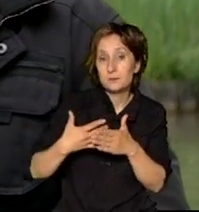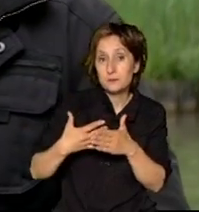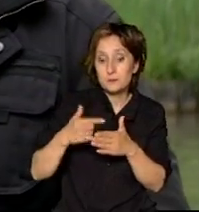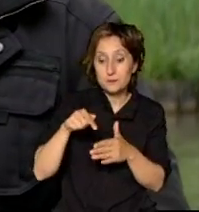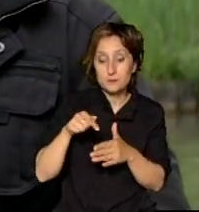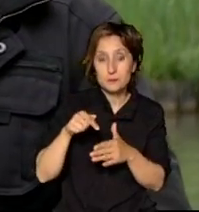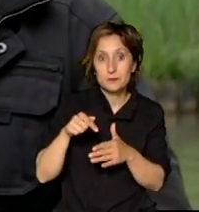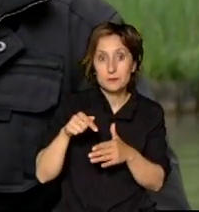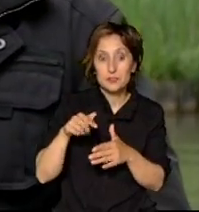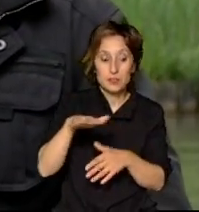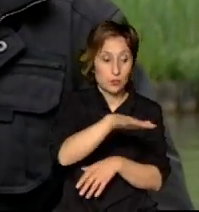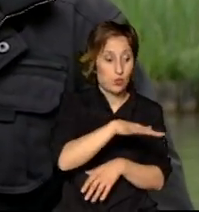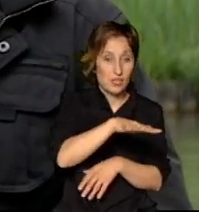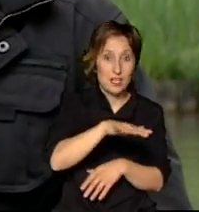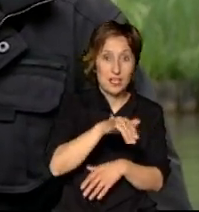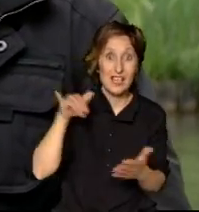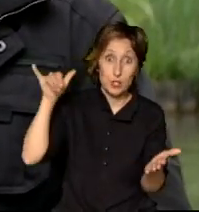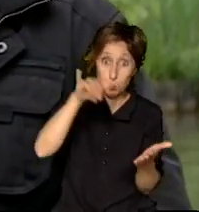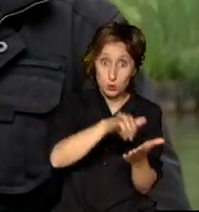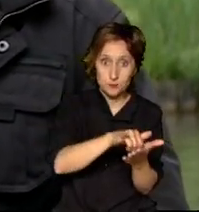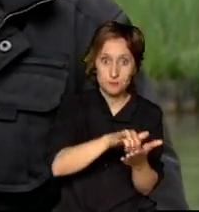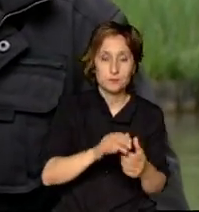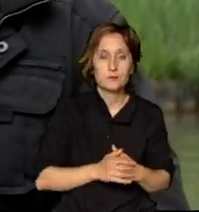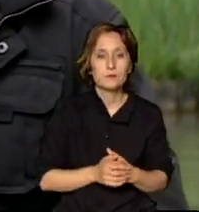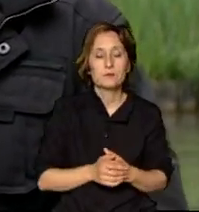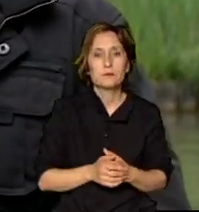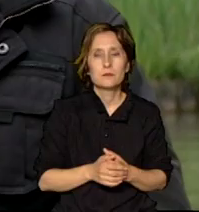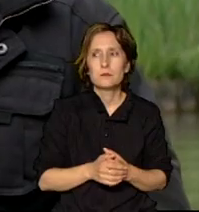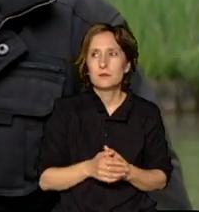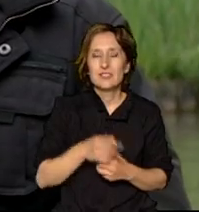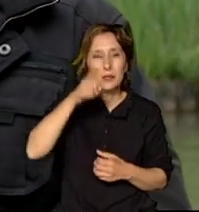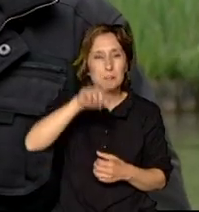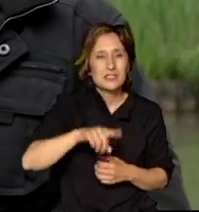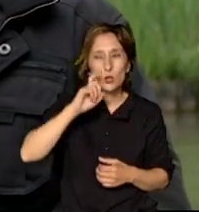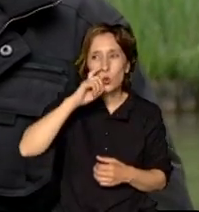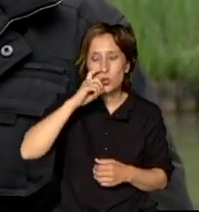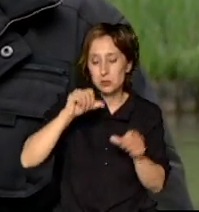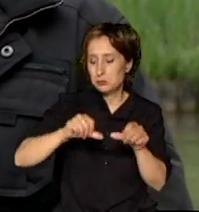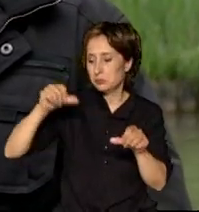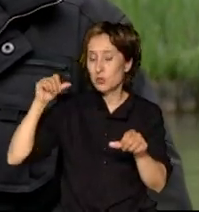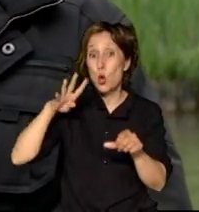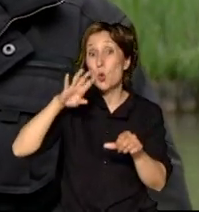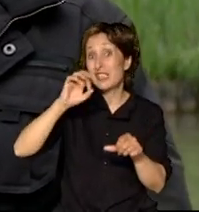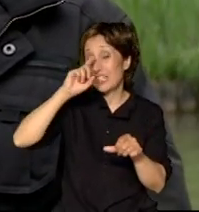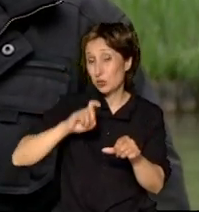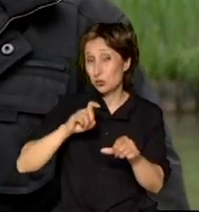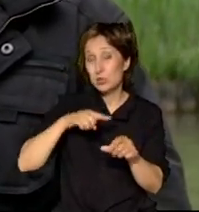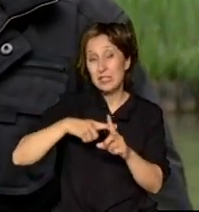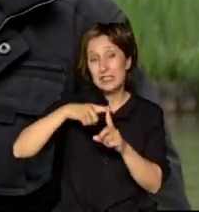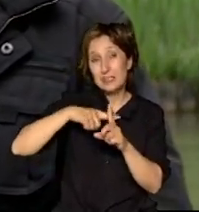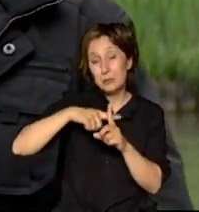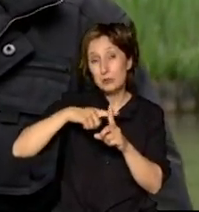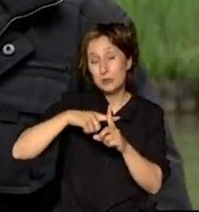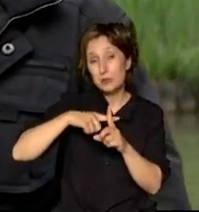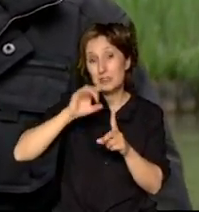estación del aeropuerto y bueno, encontrar meses de junio en los últimos 40 años con temperaturas máximas